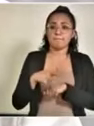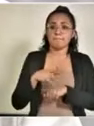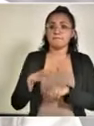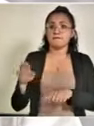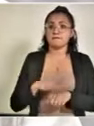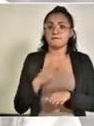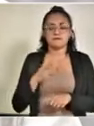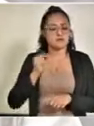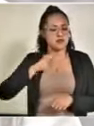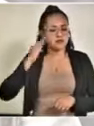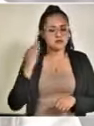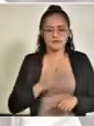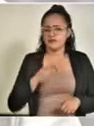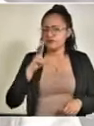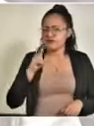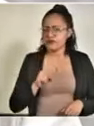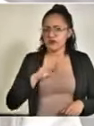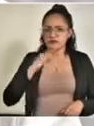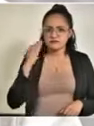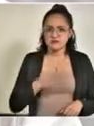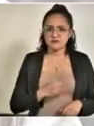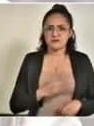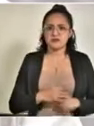porque es inaceptable.